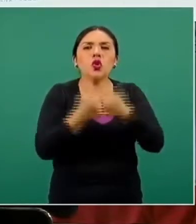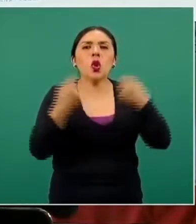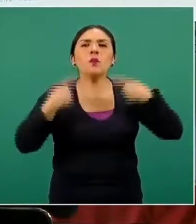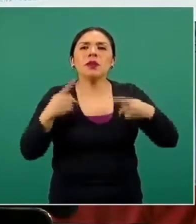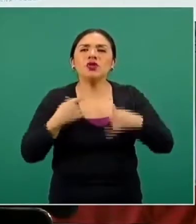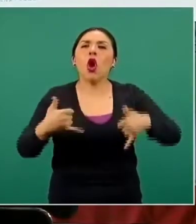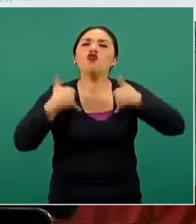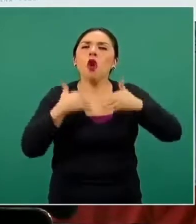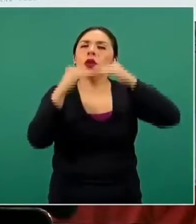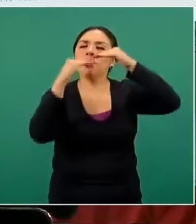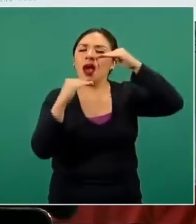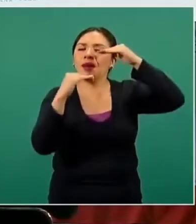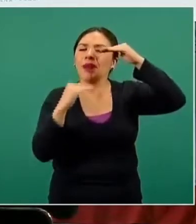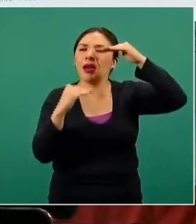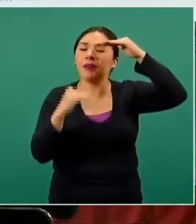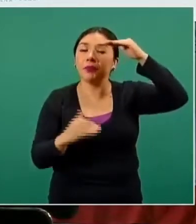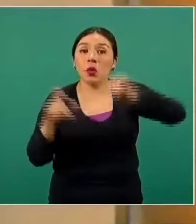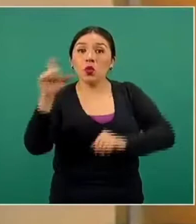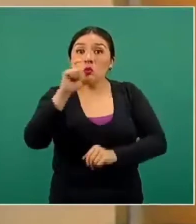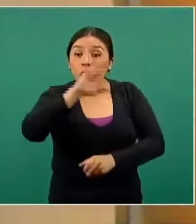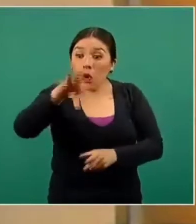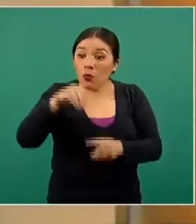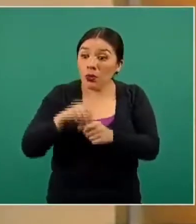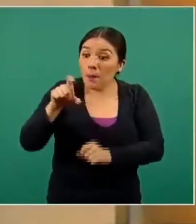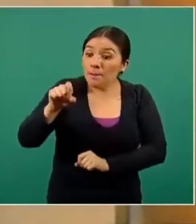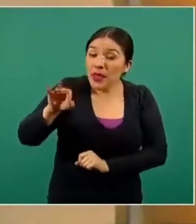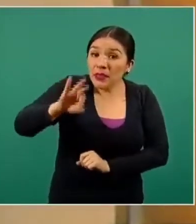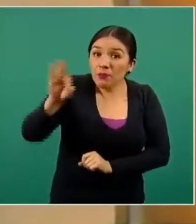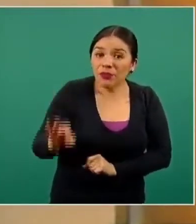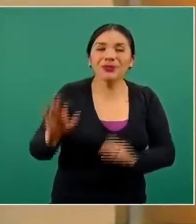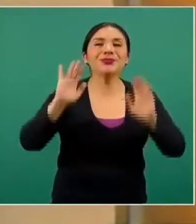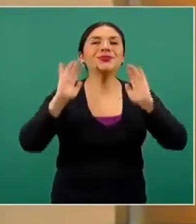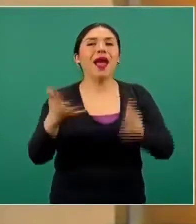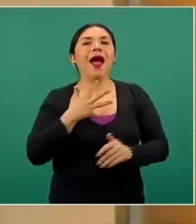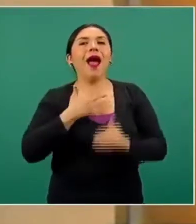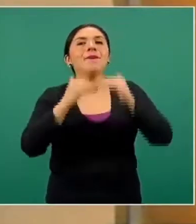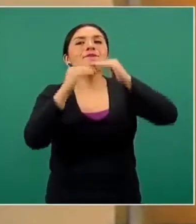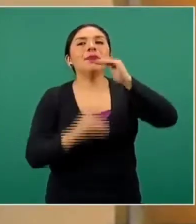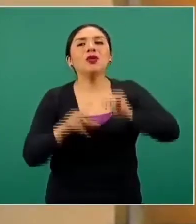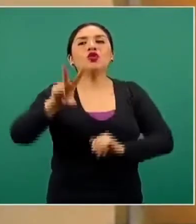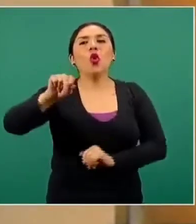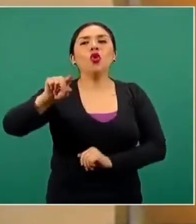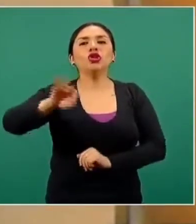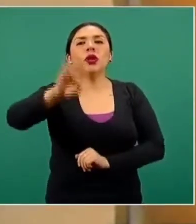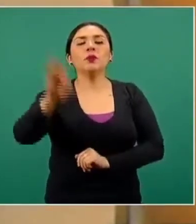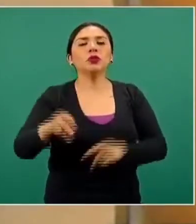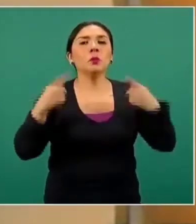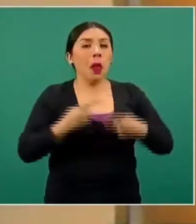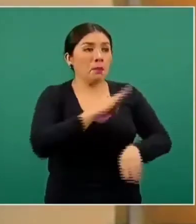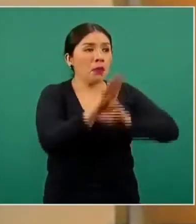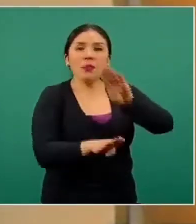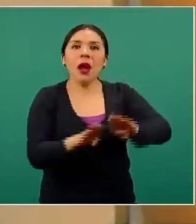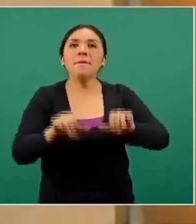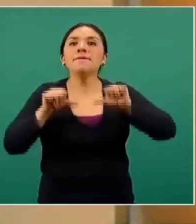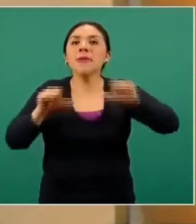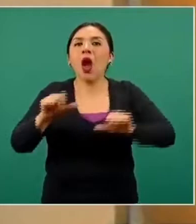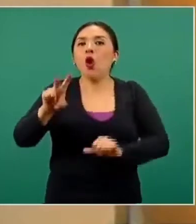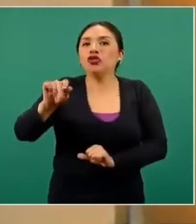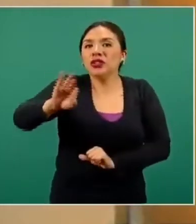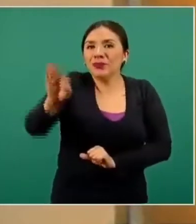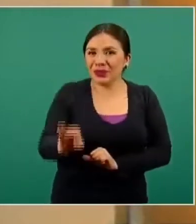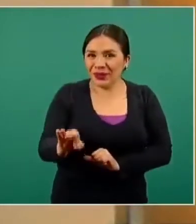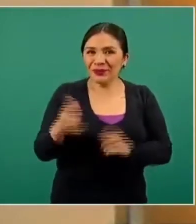menor edad, cuando lleguemos a cubrir 20% habremos reducido 80% de la mortalidad.